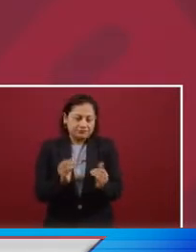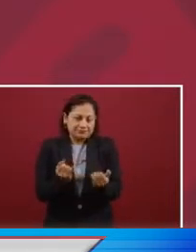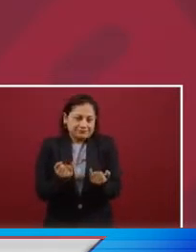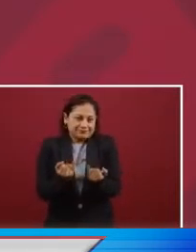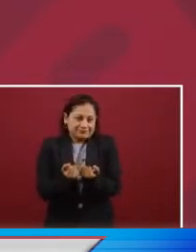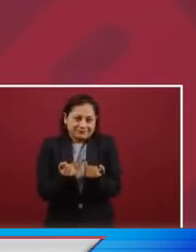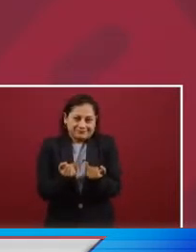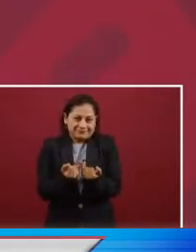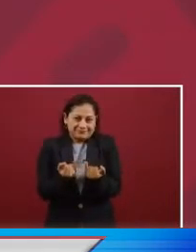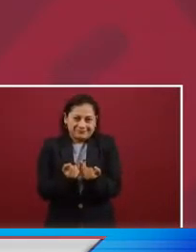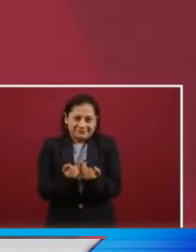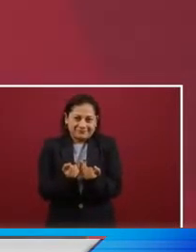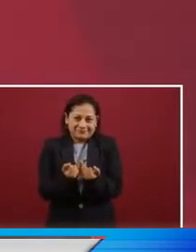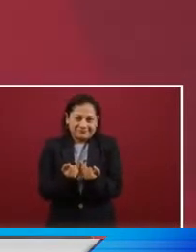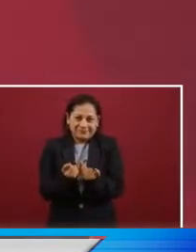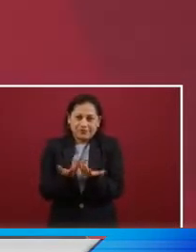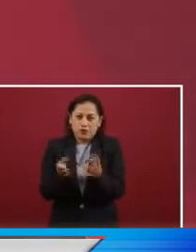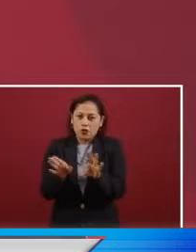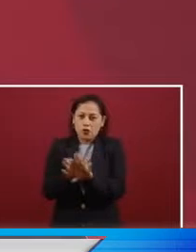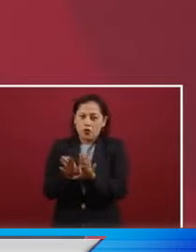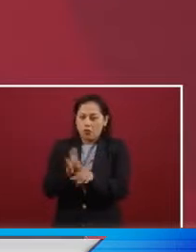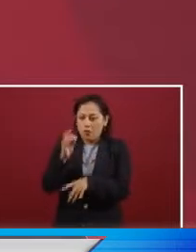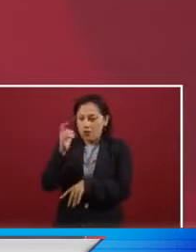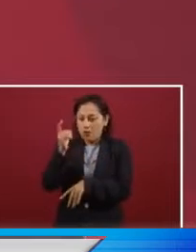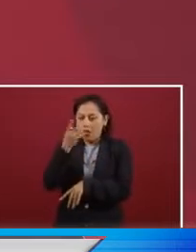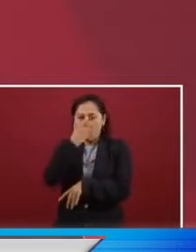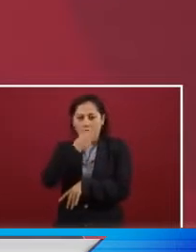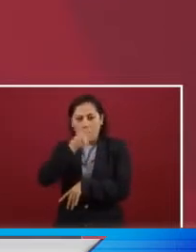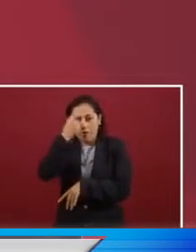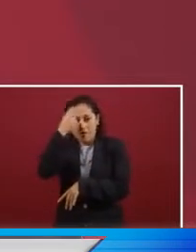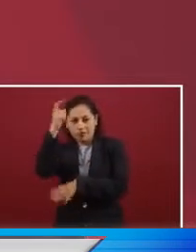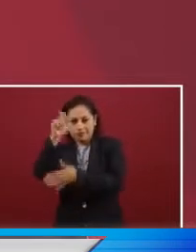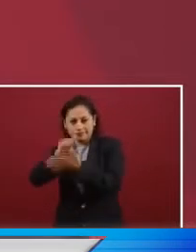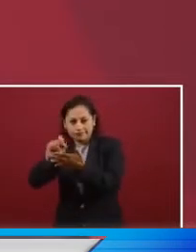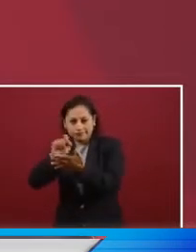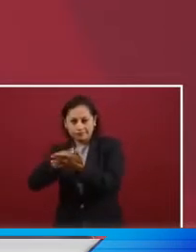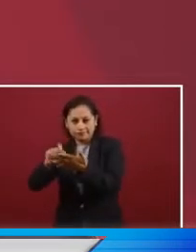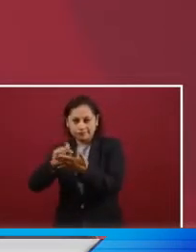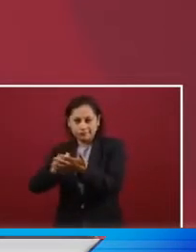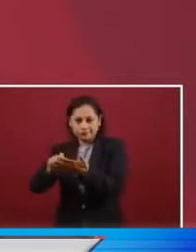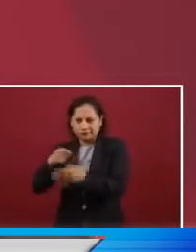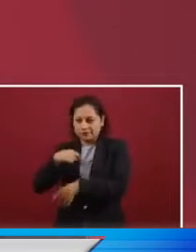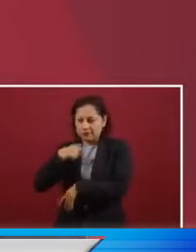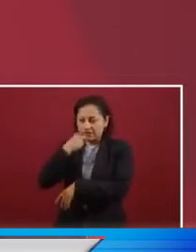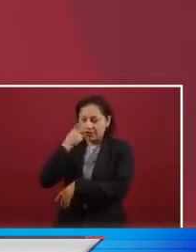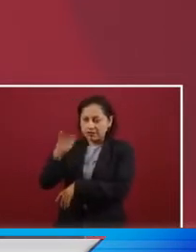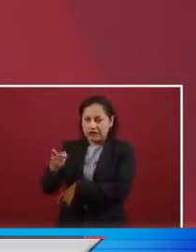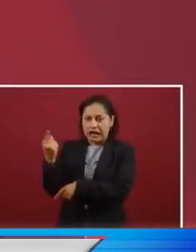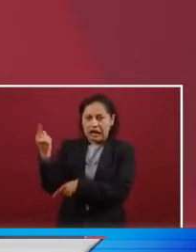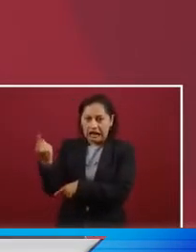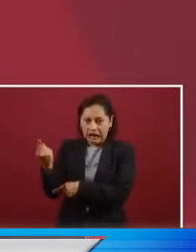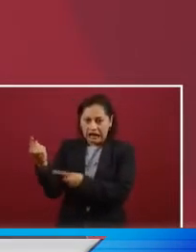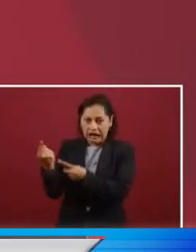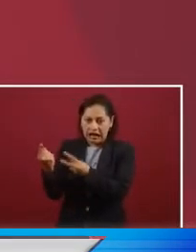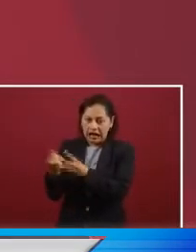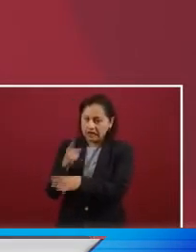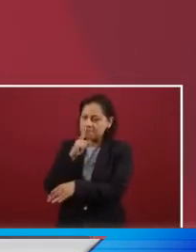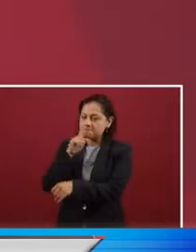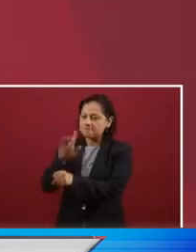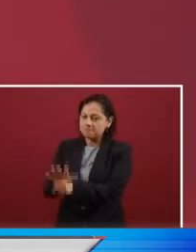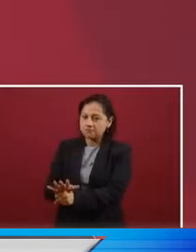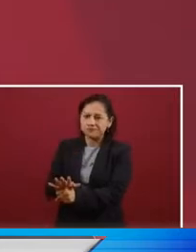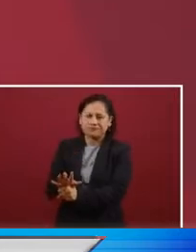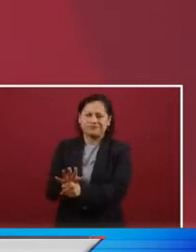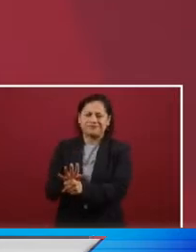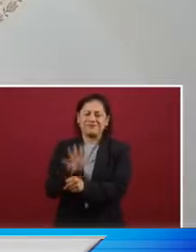producción de 75% más. En breve informarán la secretaria de Energía Rocío Nale y el director de Pemex Octavio Romero Oropesa